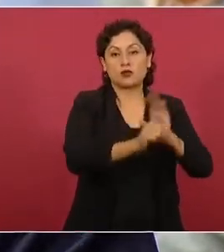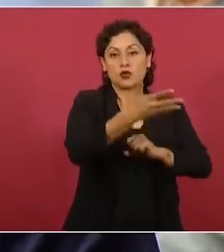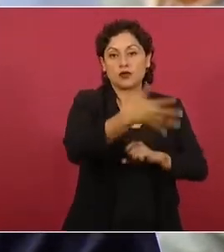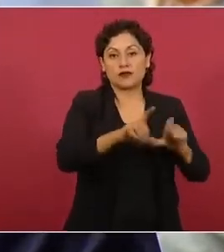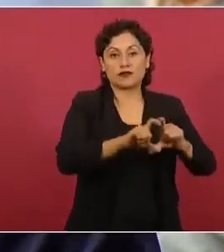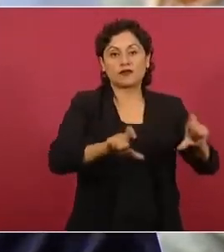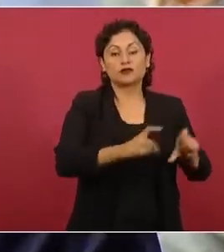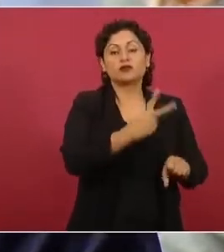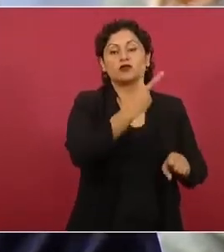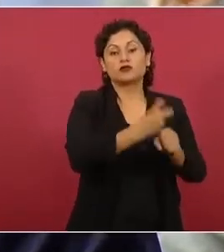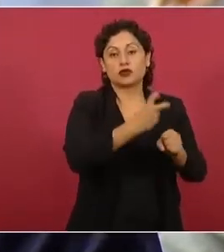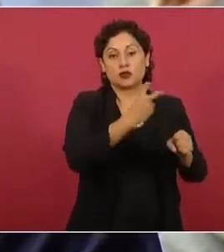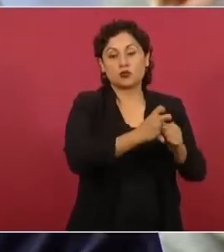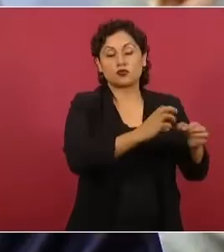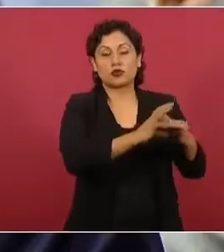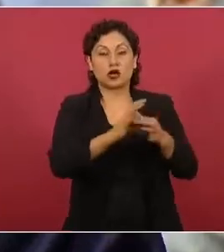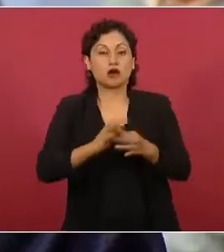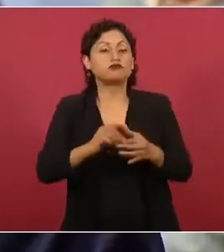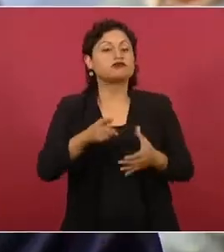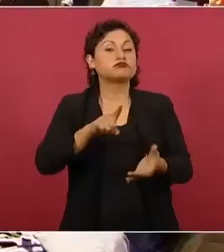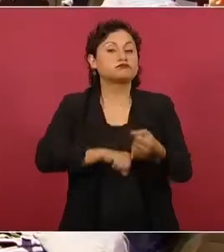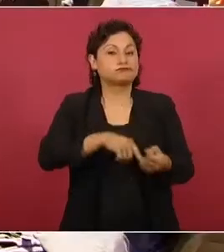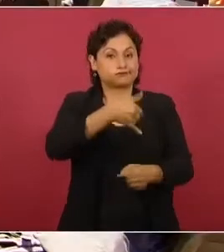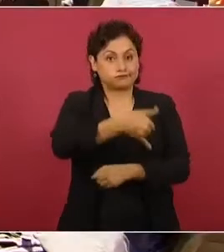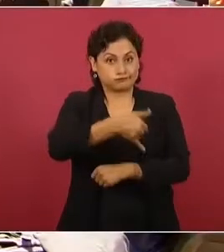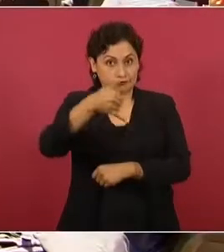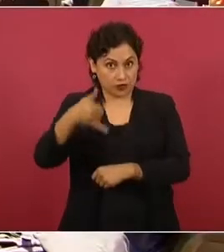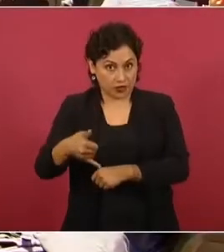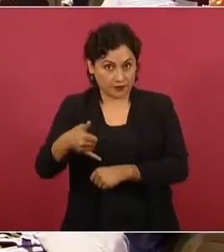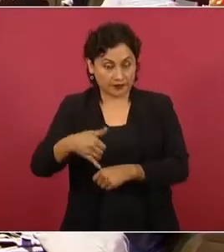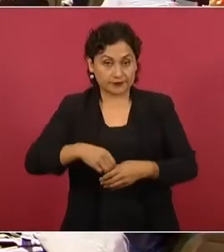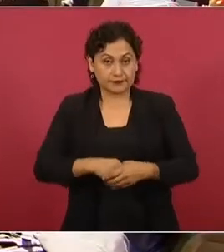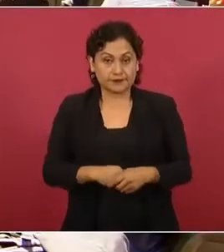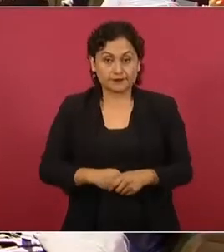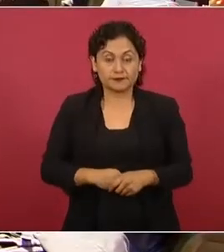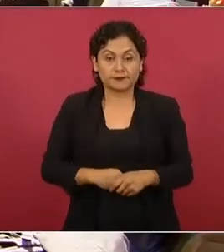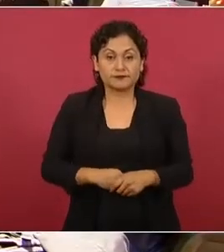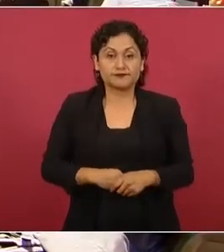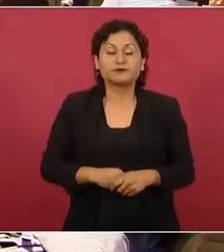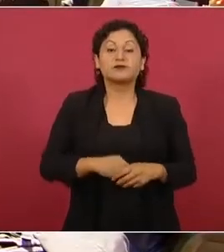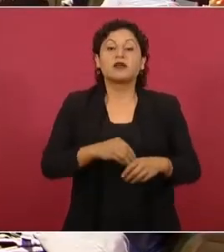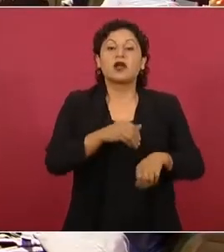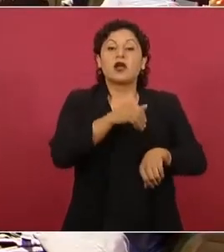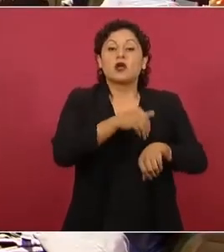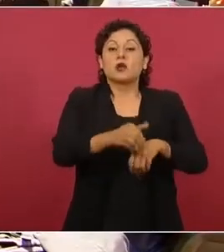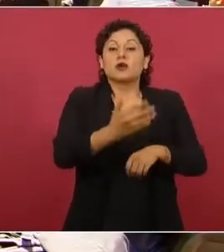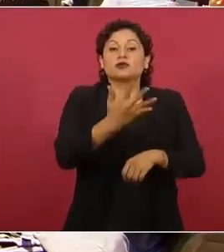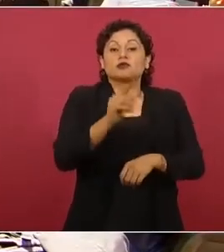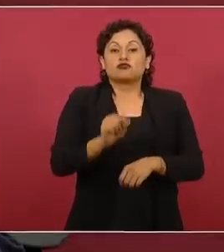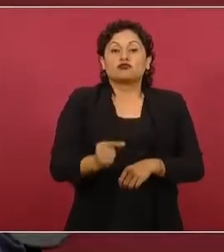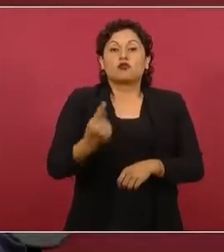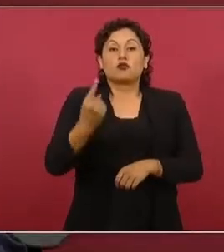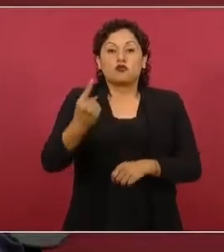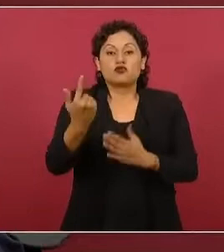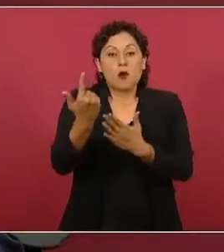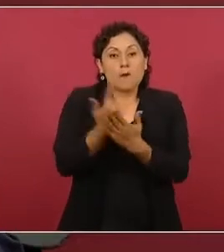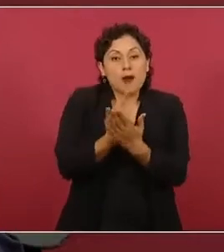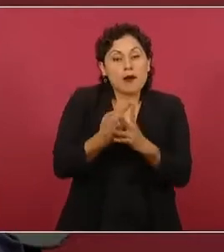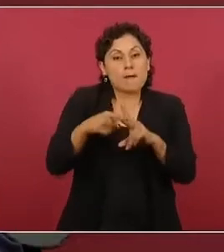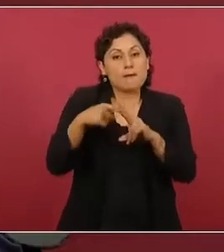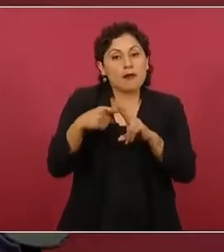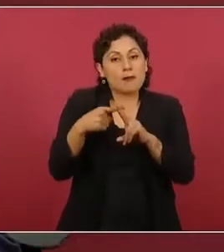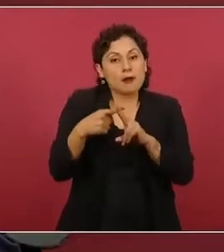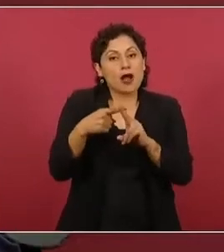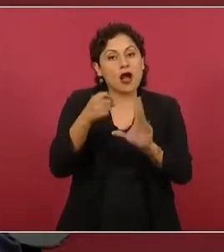del Instituto del Fondo Nacional de la Vivienda para los Trabajadores. 5.1, estados financieros del Instituto del